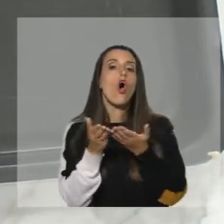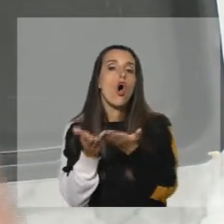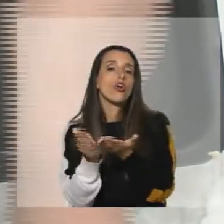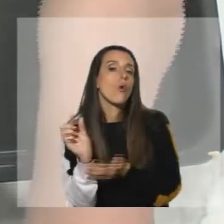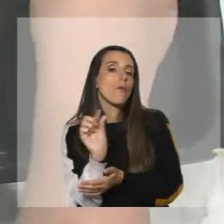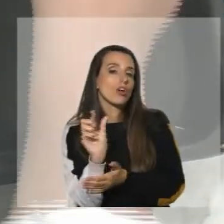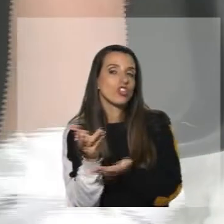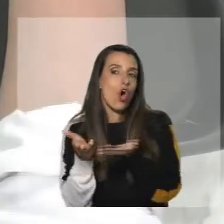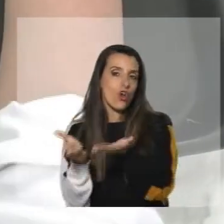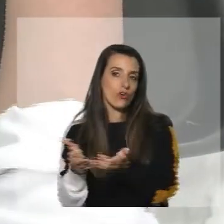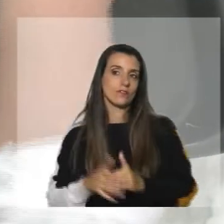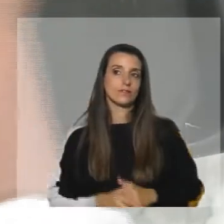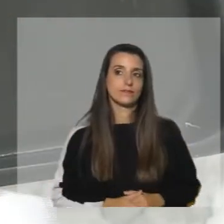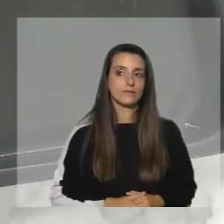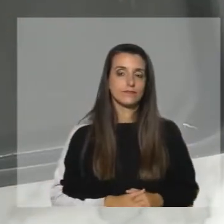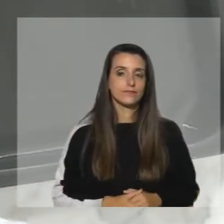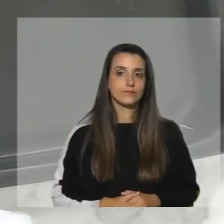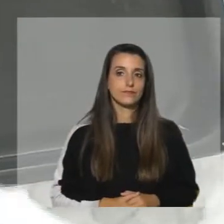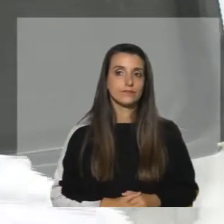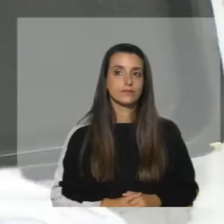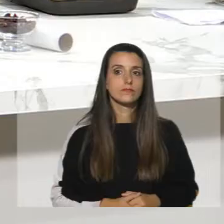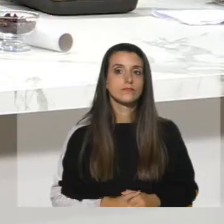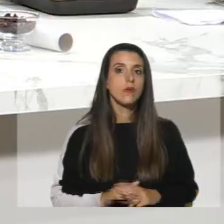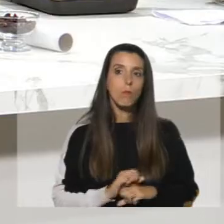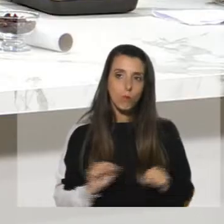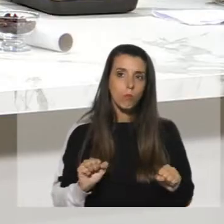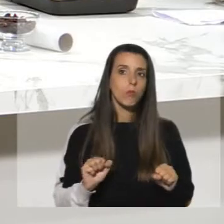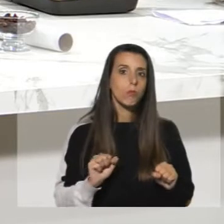toque. Ah, claro. Los congelamos cocidos. Se pueden congelar